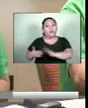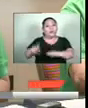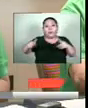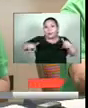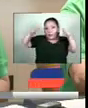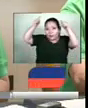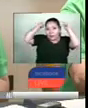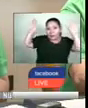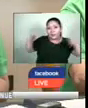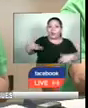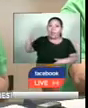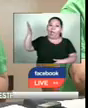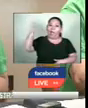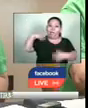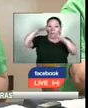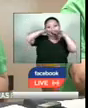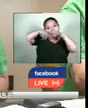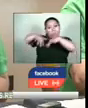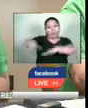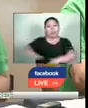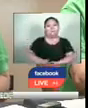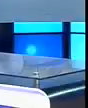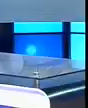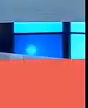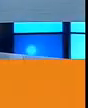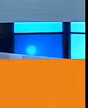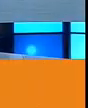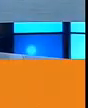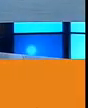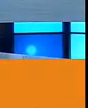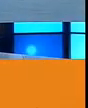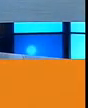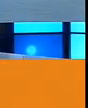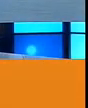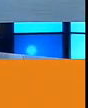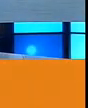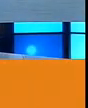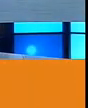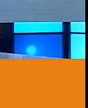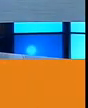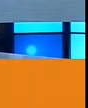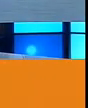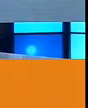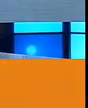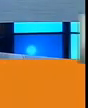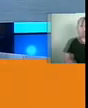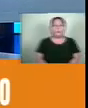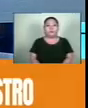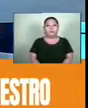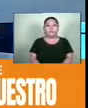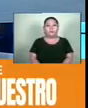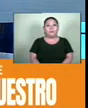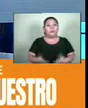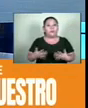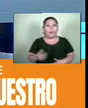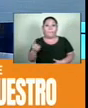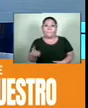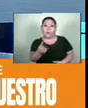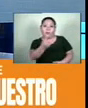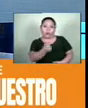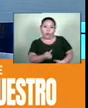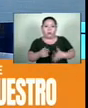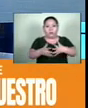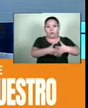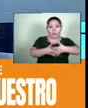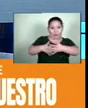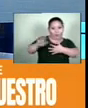Angelitos 1 y 2 en Nejapa. Rommel Hernández, Noticiero Hechos. Vamos ahora con noticias internacionales. Sigue en aumento el número de